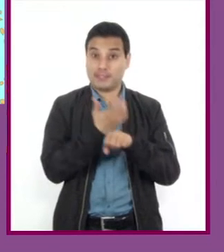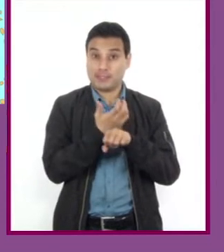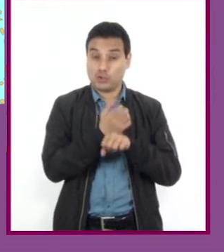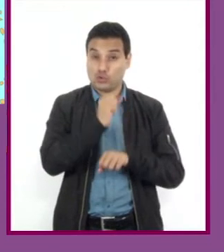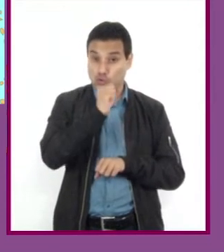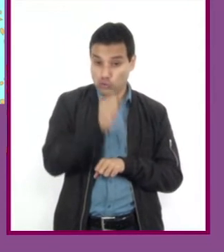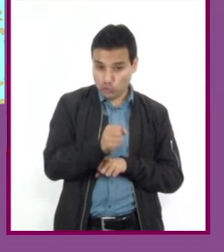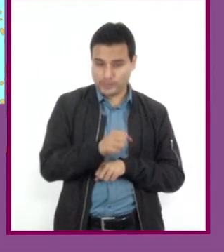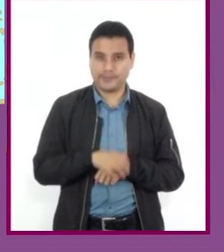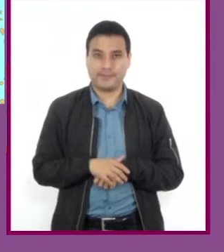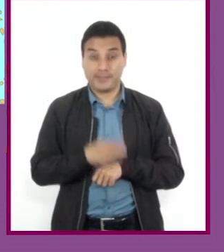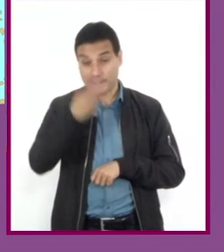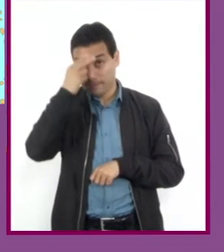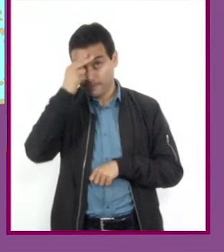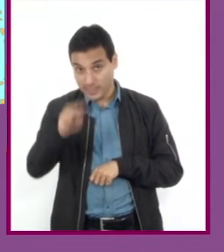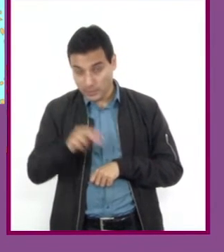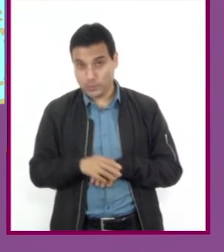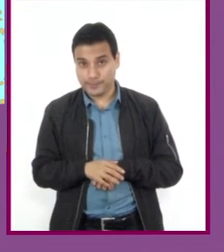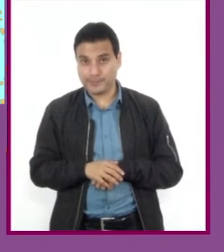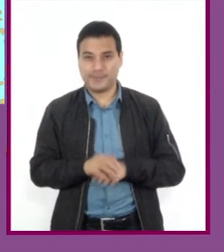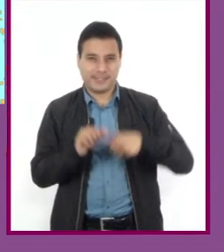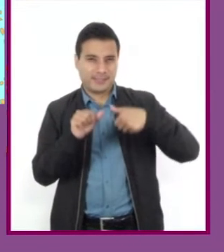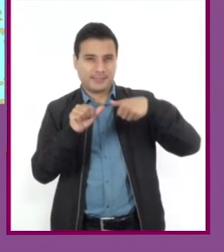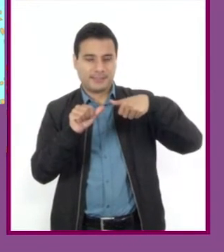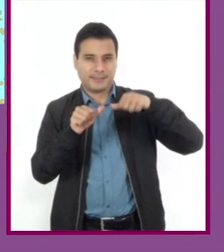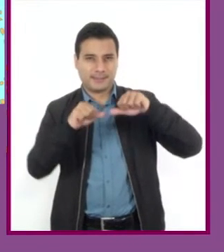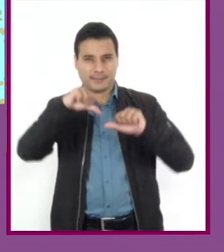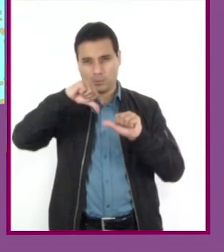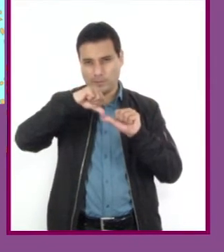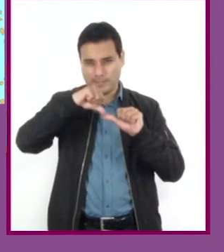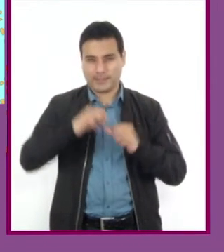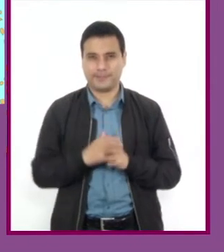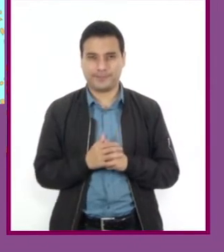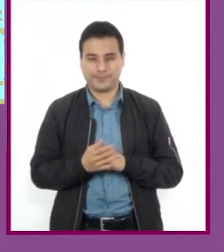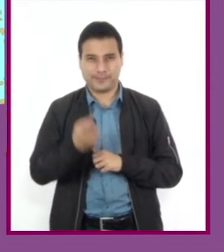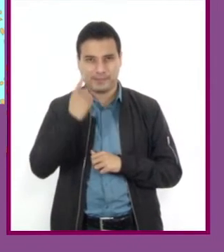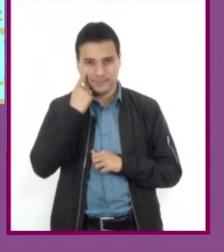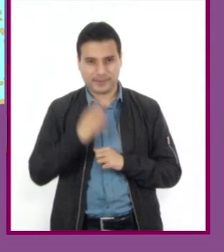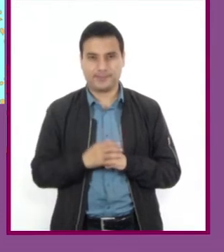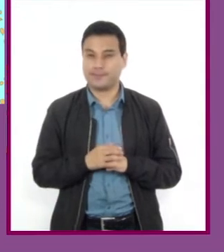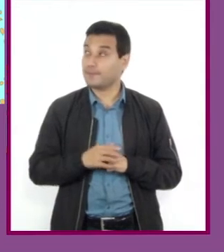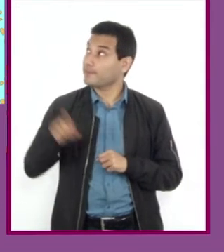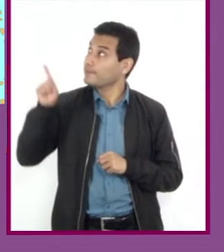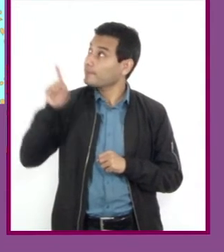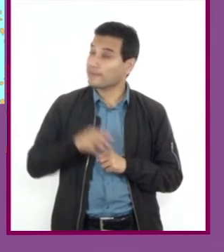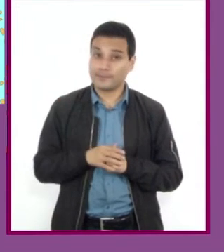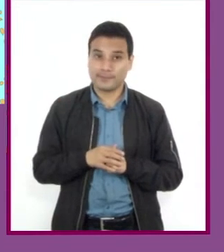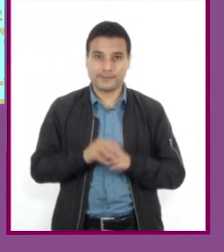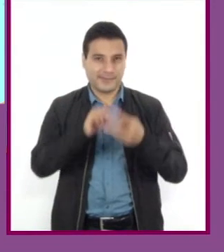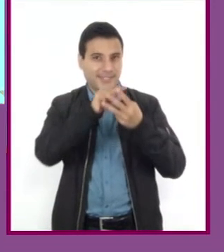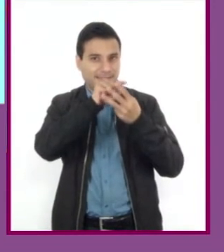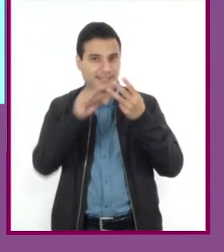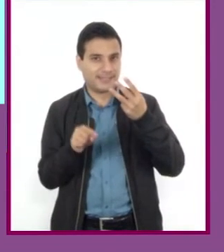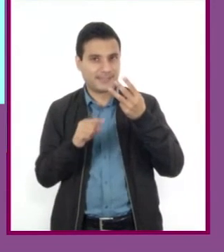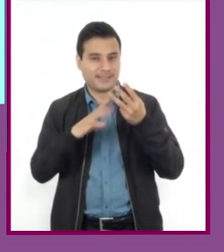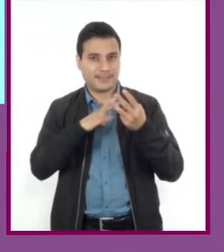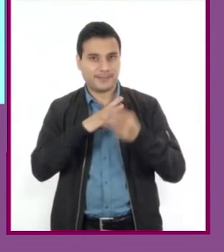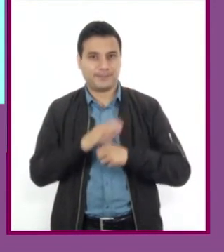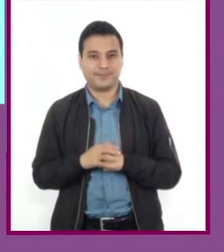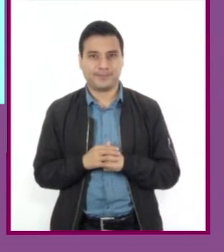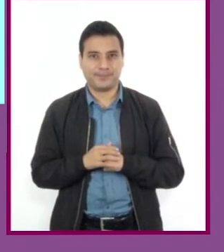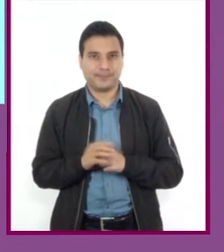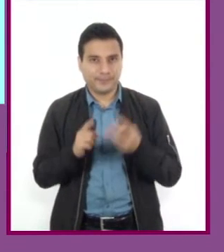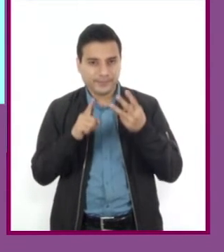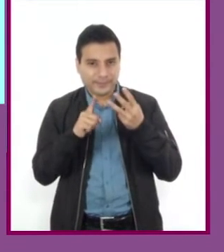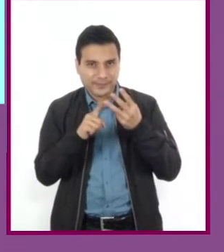la República Mexicana y Centroamérica: Oasis América, Árida América y Mesoamérica. En esta